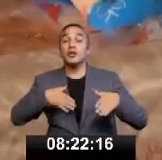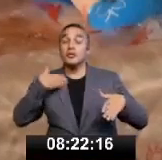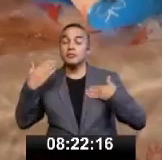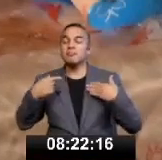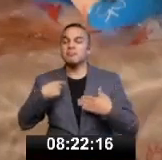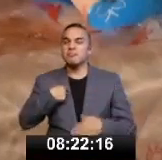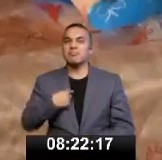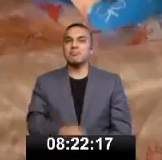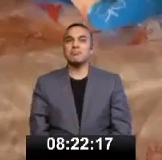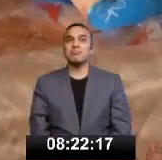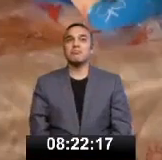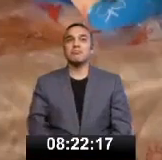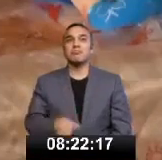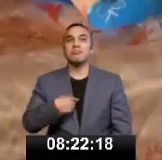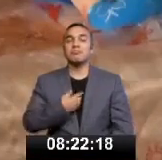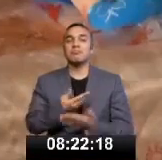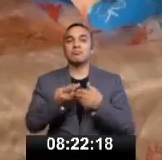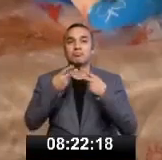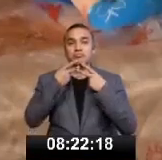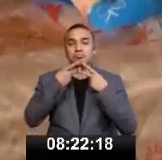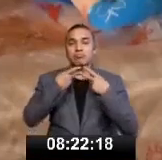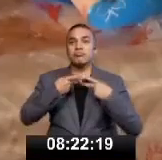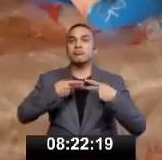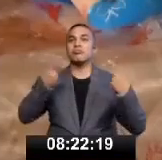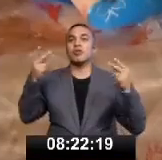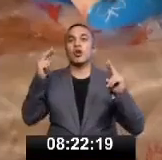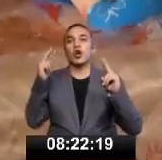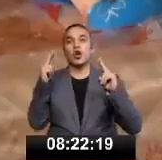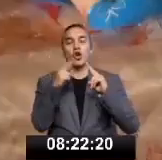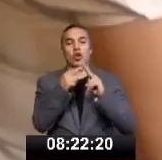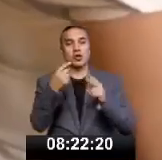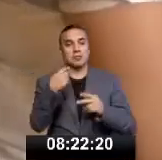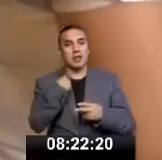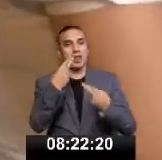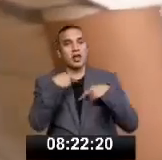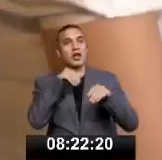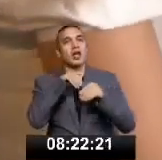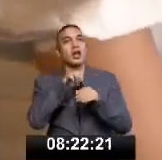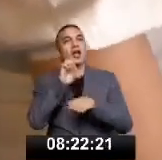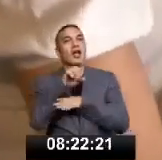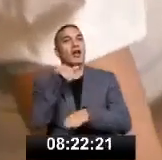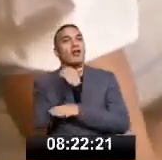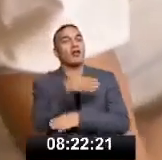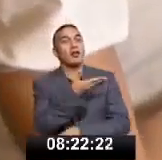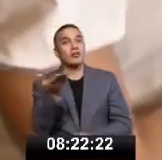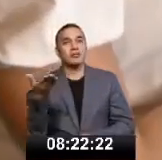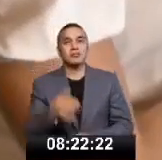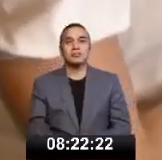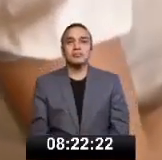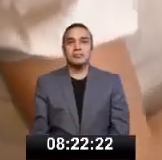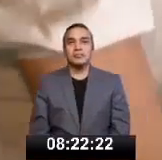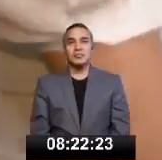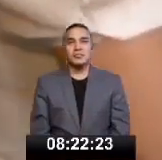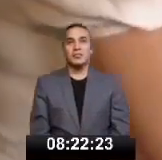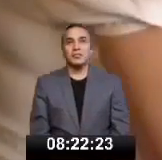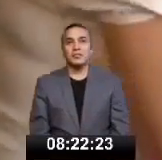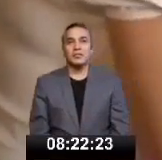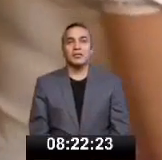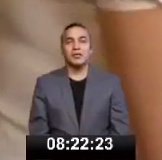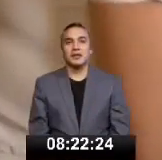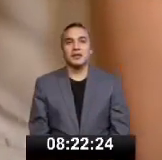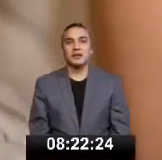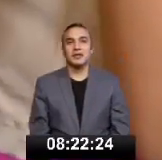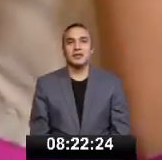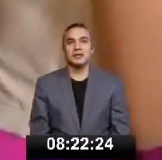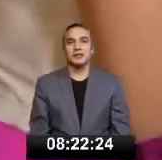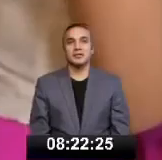porque estoy dando a conocer algo que se hace aquí también en Ecuador. Saskia Bermeo, TC Televisión.